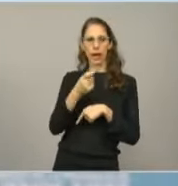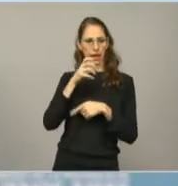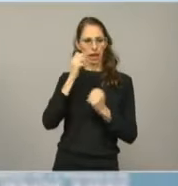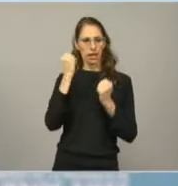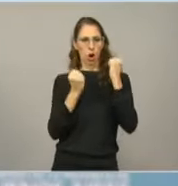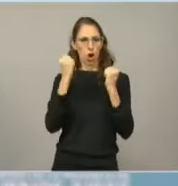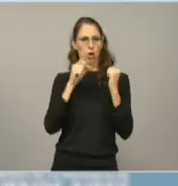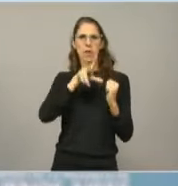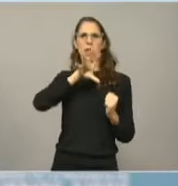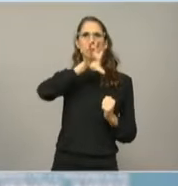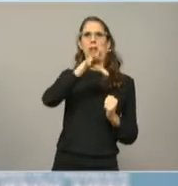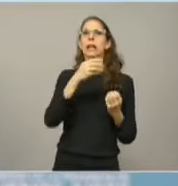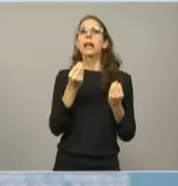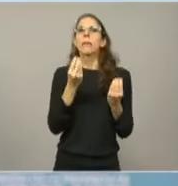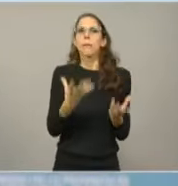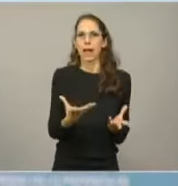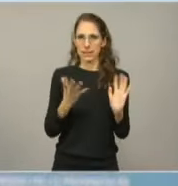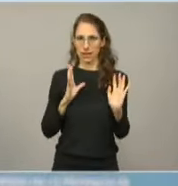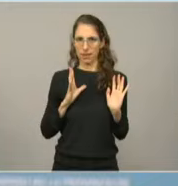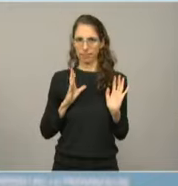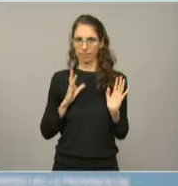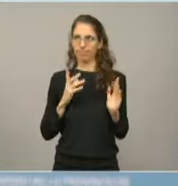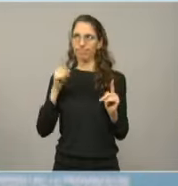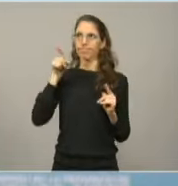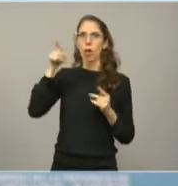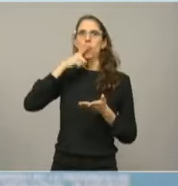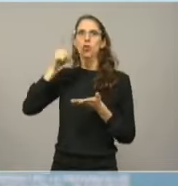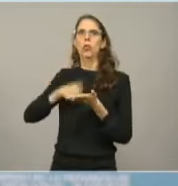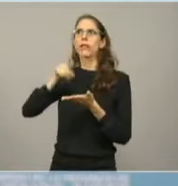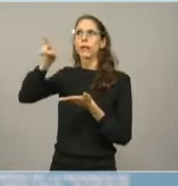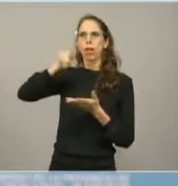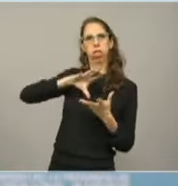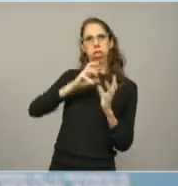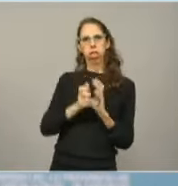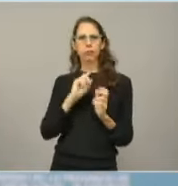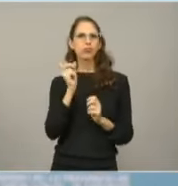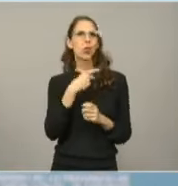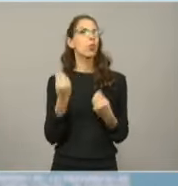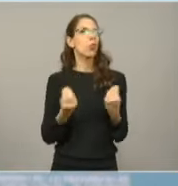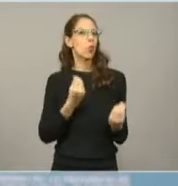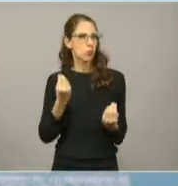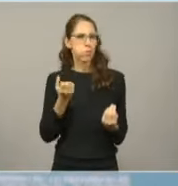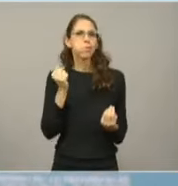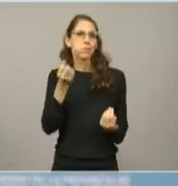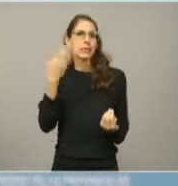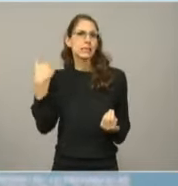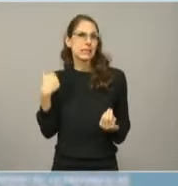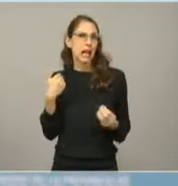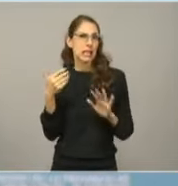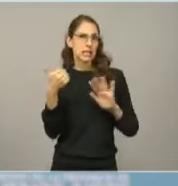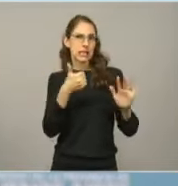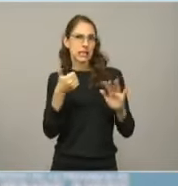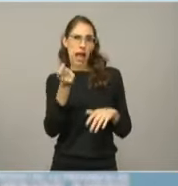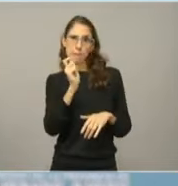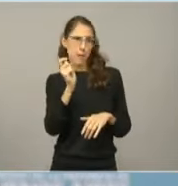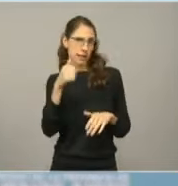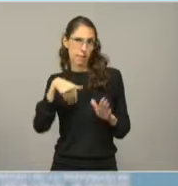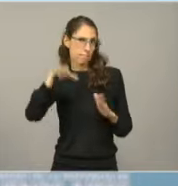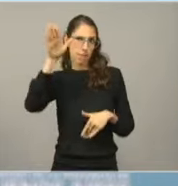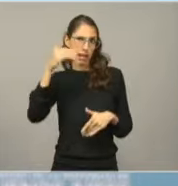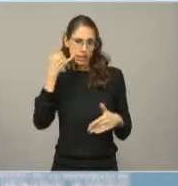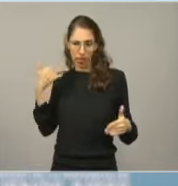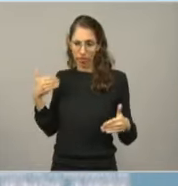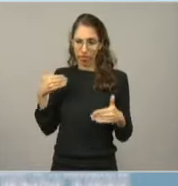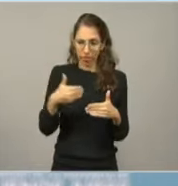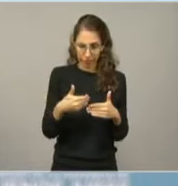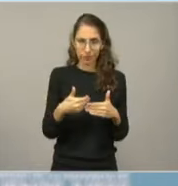la provincia Buenos Aires pero más en general en la provincia ya han transcurrido más de se meses del año más de